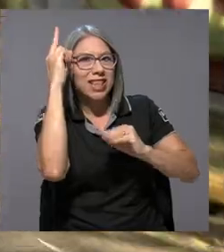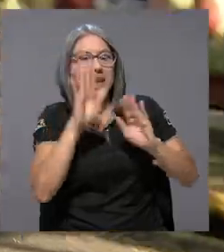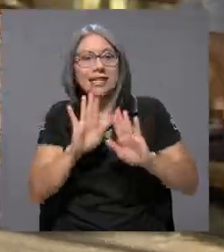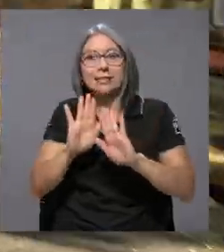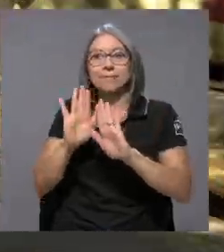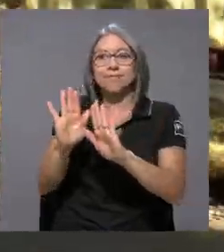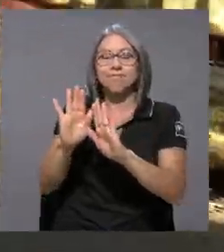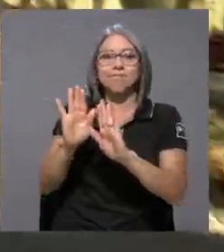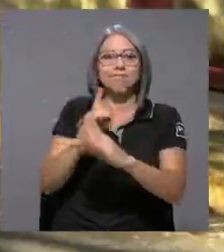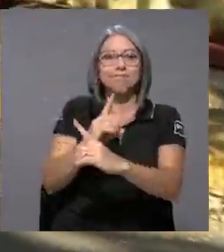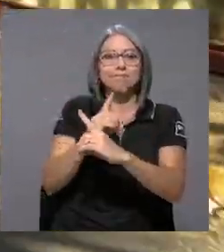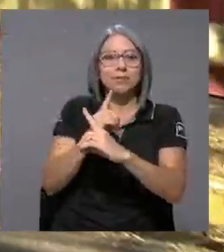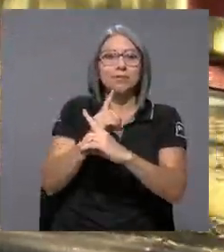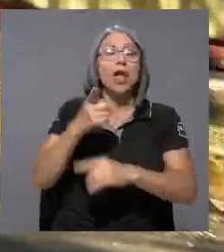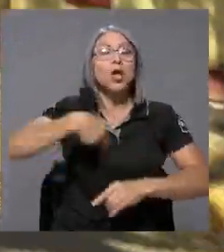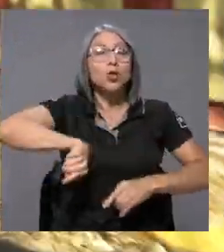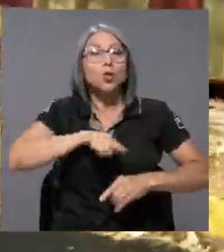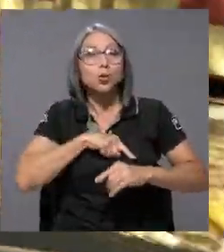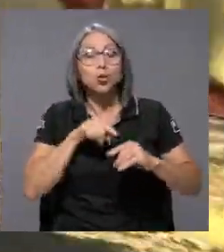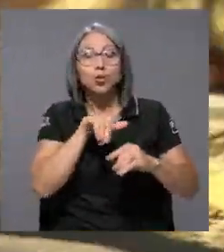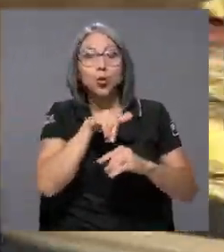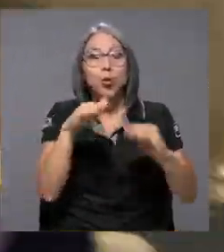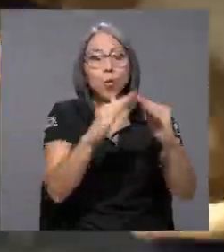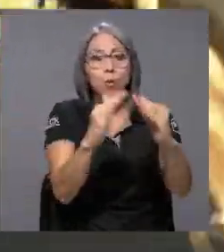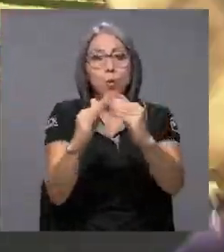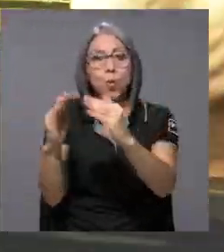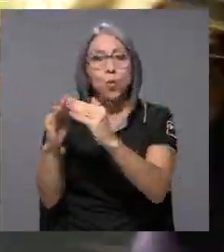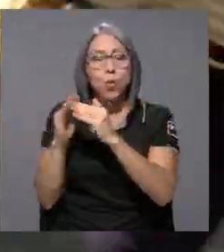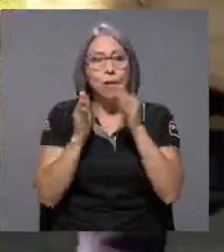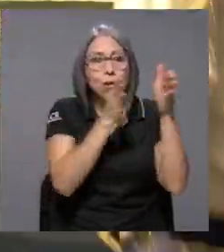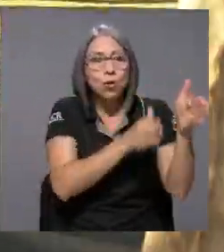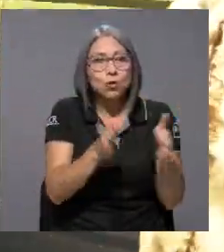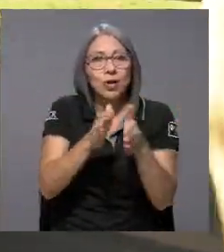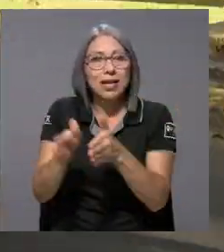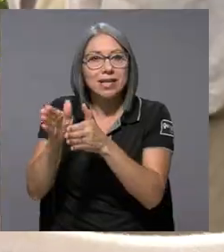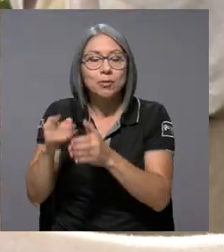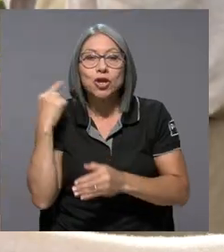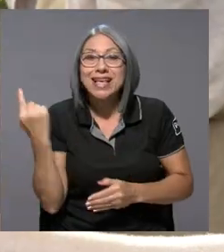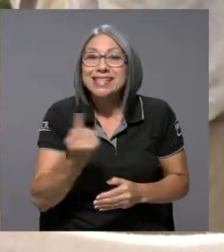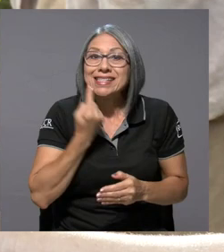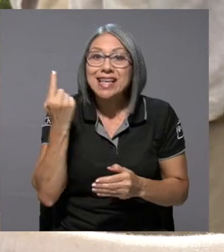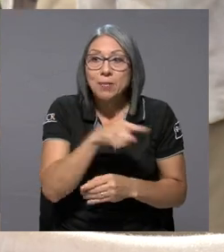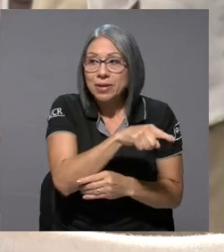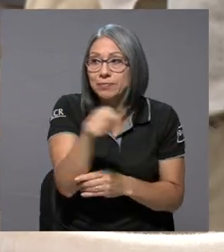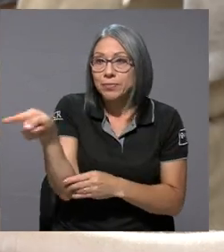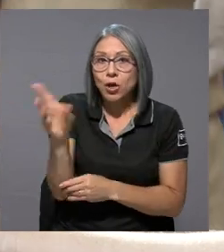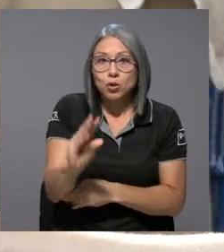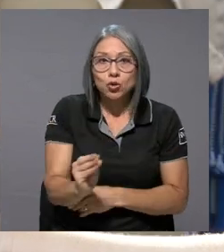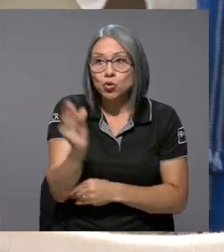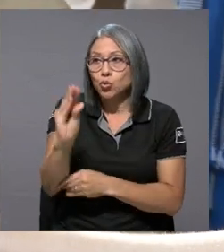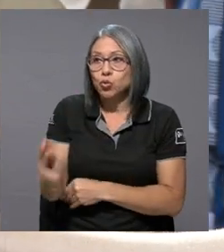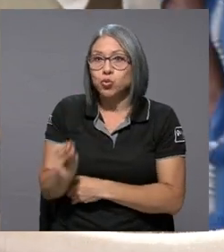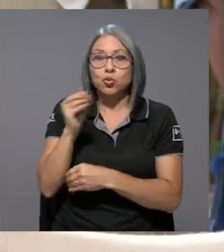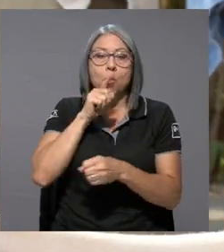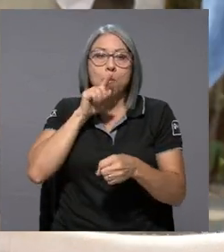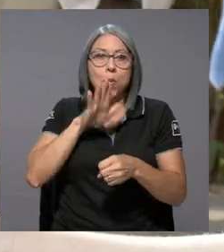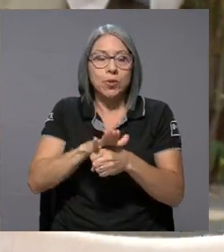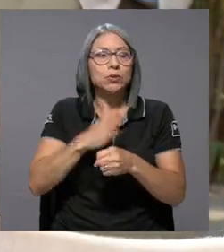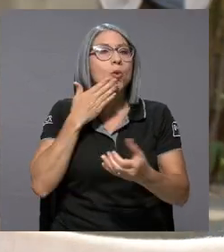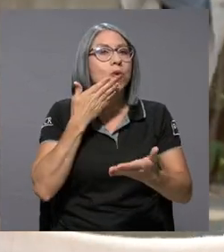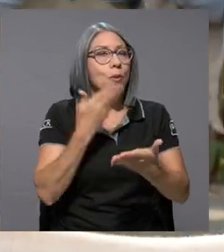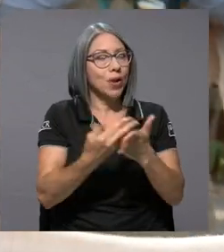Nos organizamos como pueblo, siempre con el compromiso entre todos los muchachos de hacer una